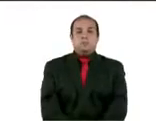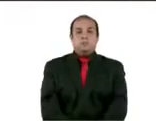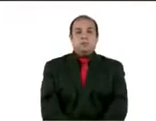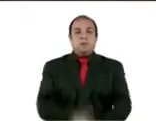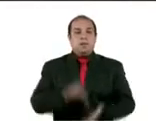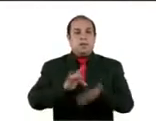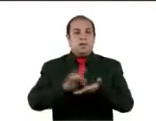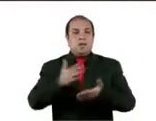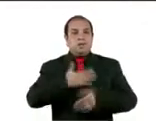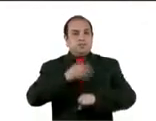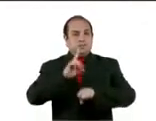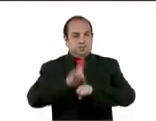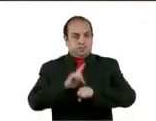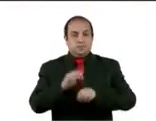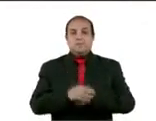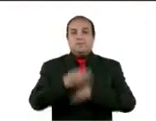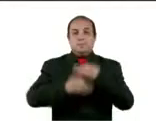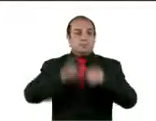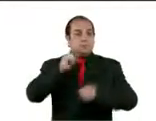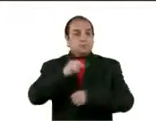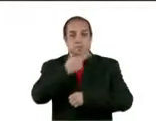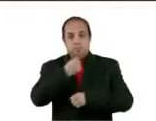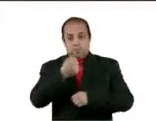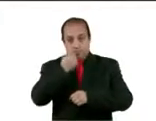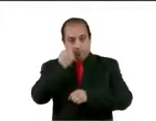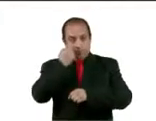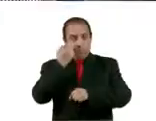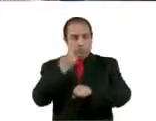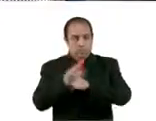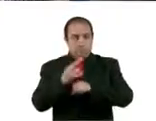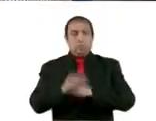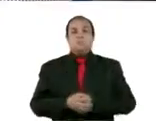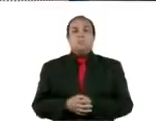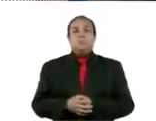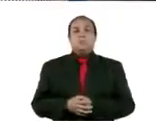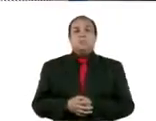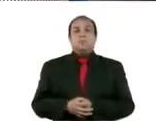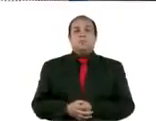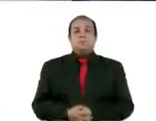Gracias, ¿qué tal? Muy buenos días a todos, secretaria, buenos días, doctora.